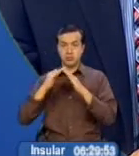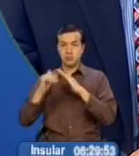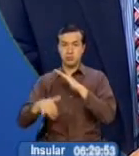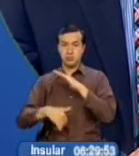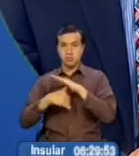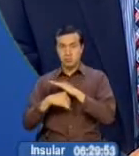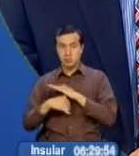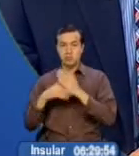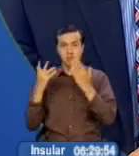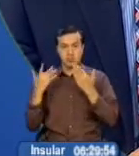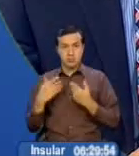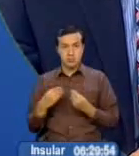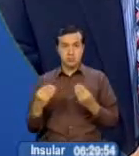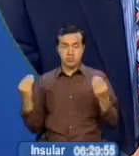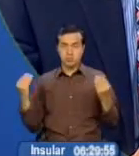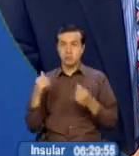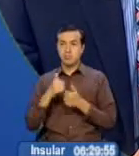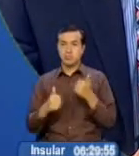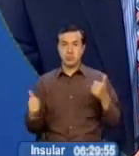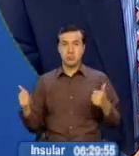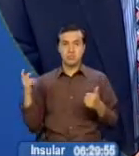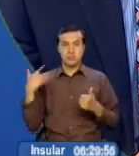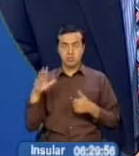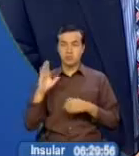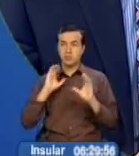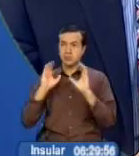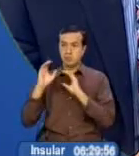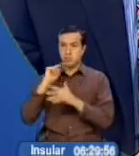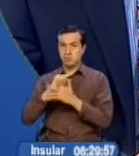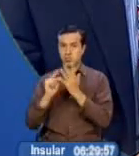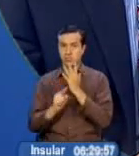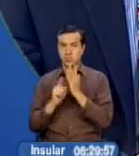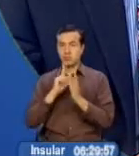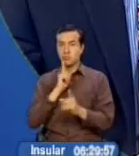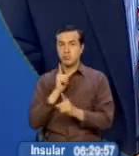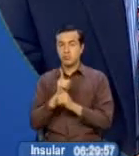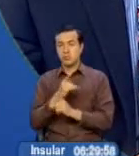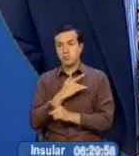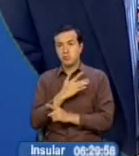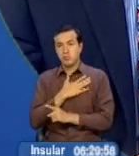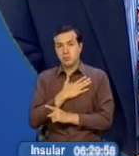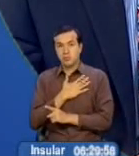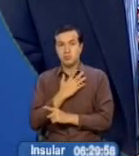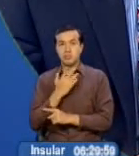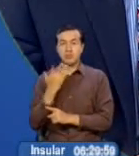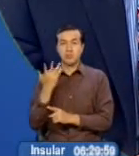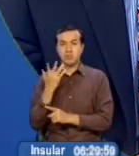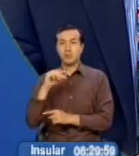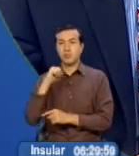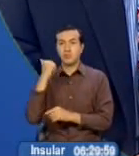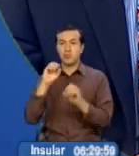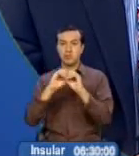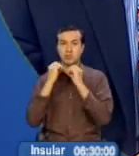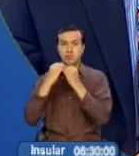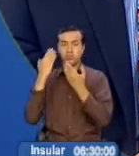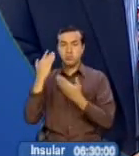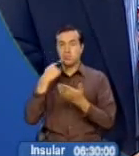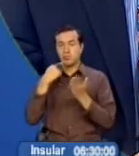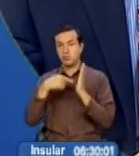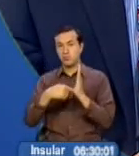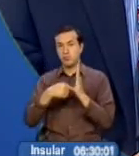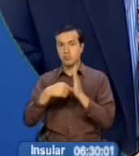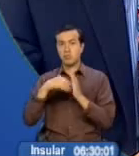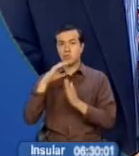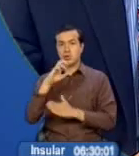LGBTI, más allá de las propias candidaturas que ya hemos conversado. Lo lamentable, como dije hace un momento, es que otros partidos políticos, como por